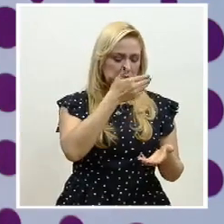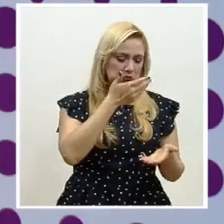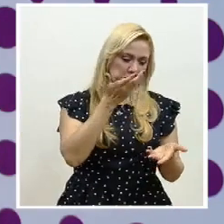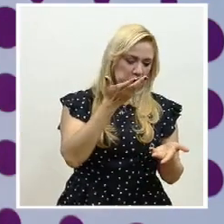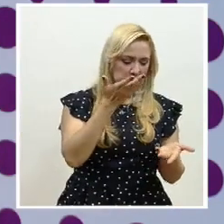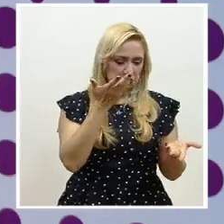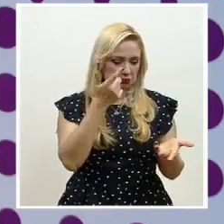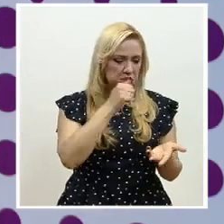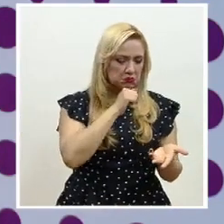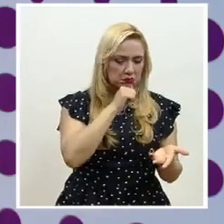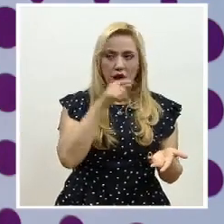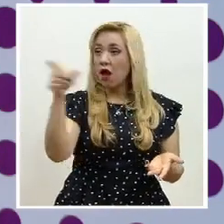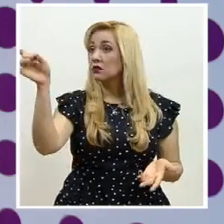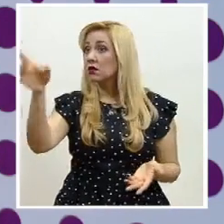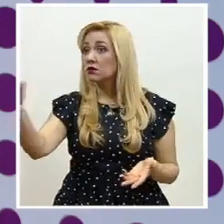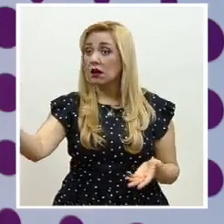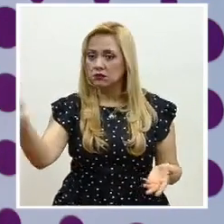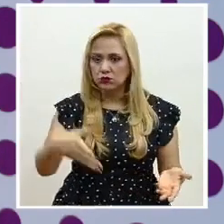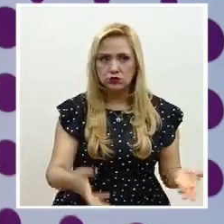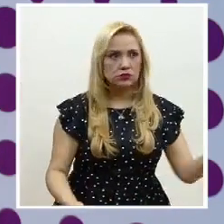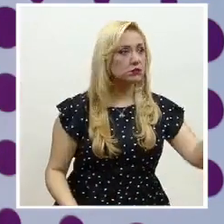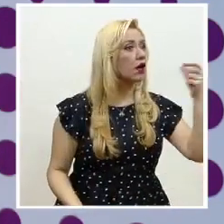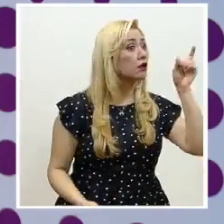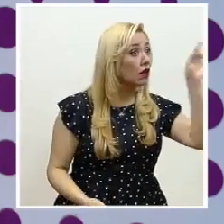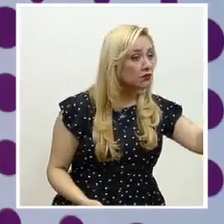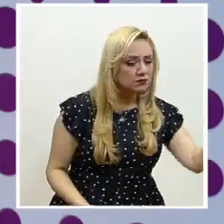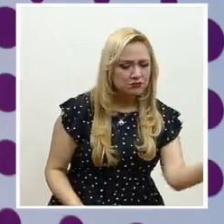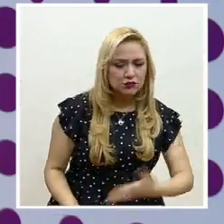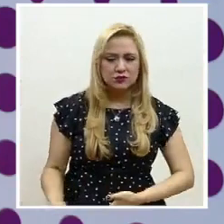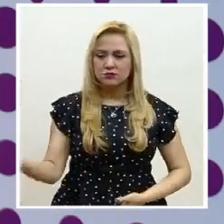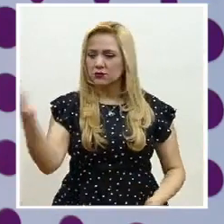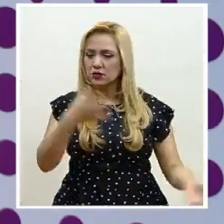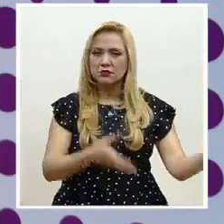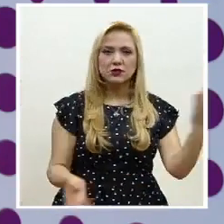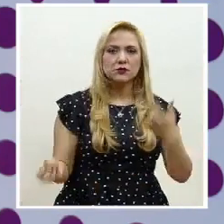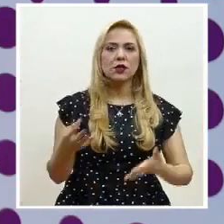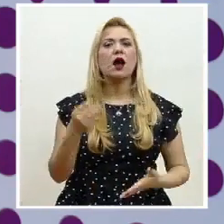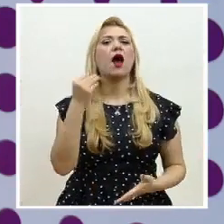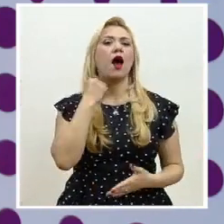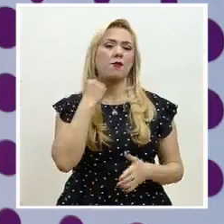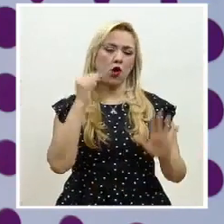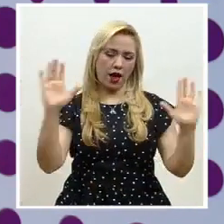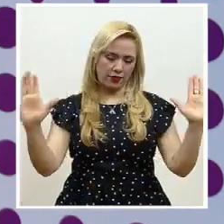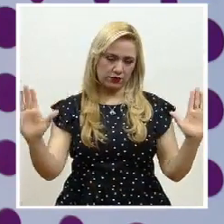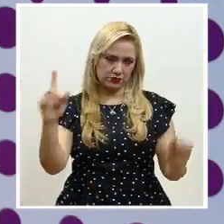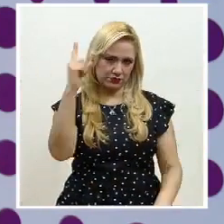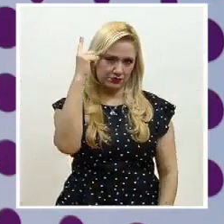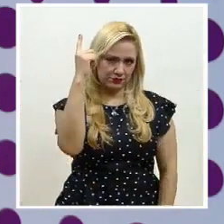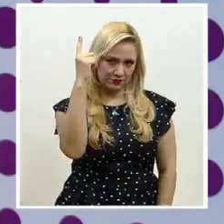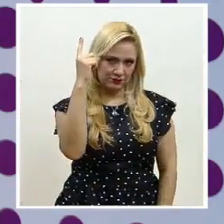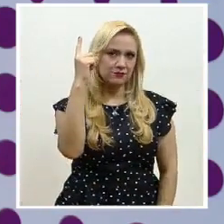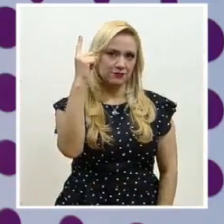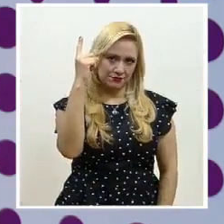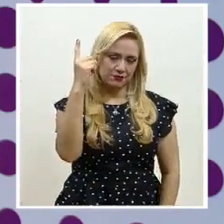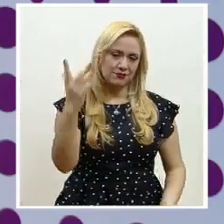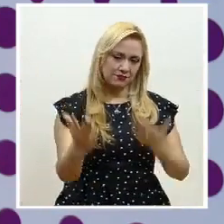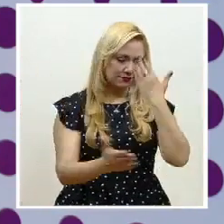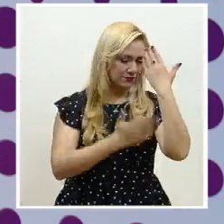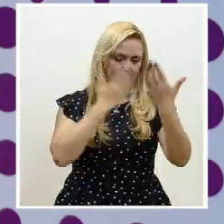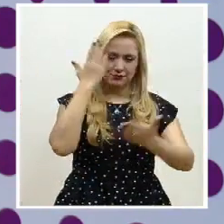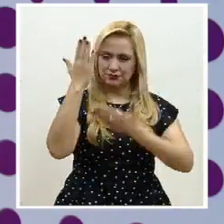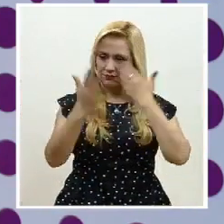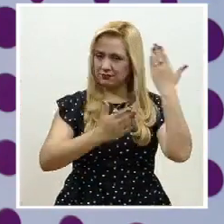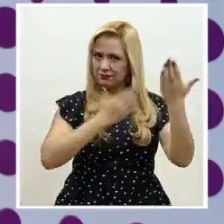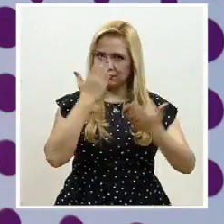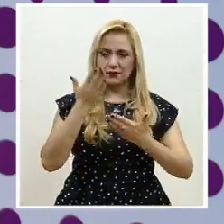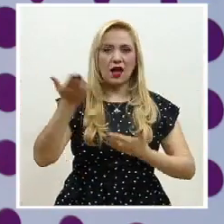Pero desde luego que la formación profesional impacta, primero desde la carrera de abogado o abogada. Desde luego los programas de estudio incluso no son los